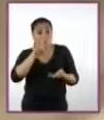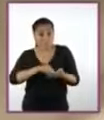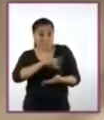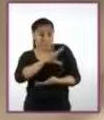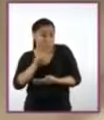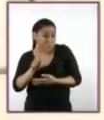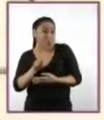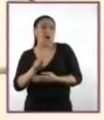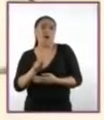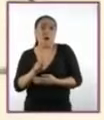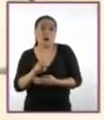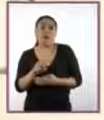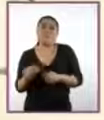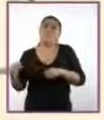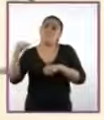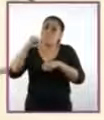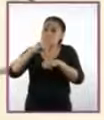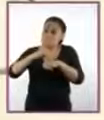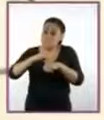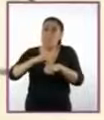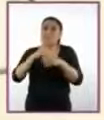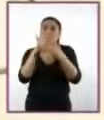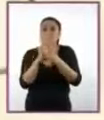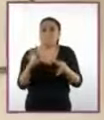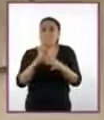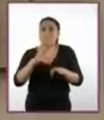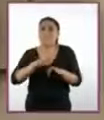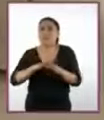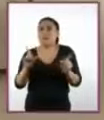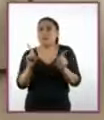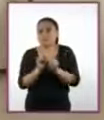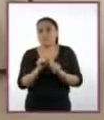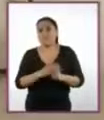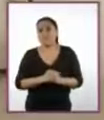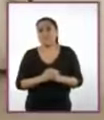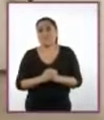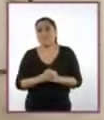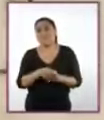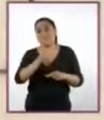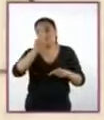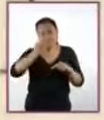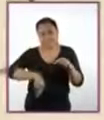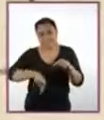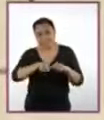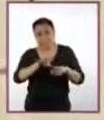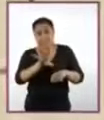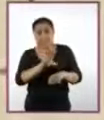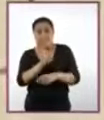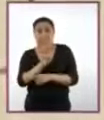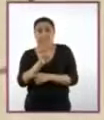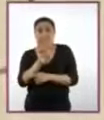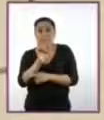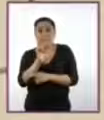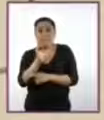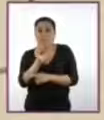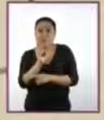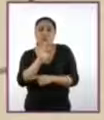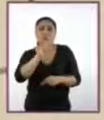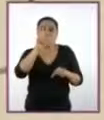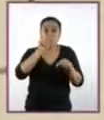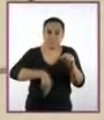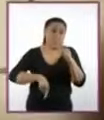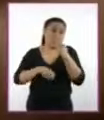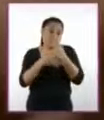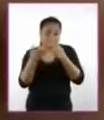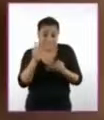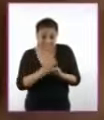él simplificó más aún las cosas, eliminando la jarra que estaba proporcionando más electrolitos de los necesarios.